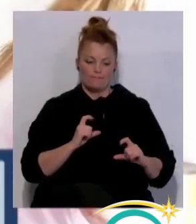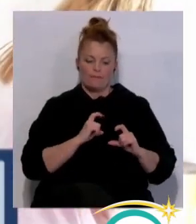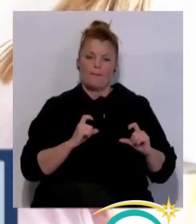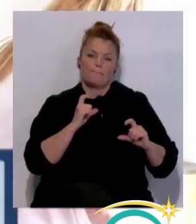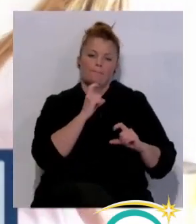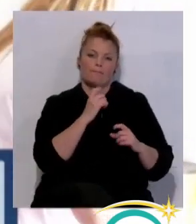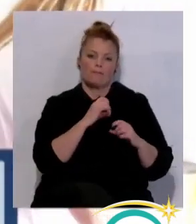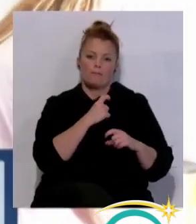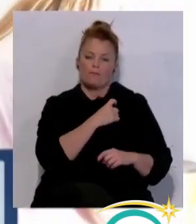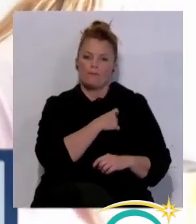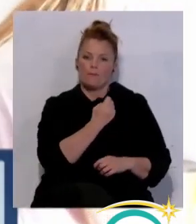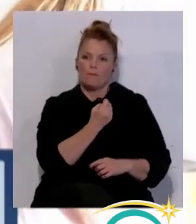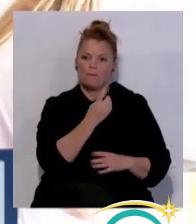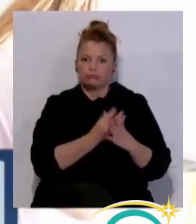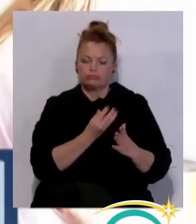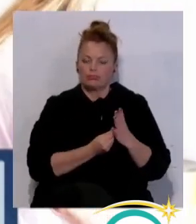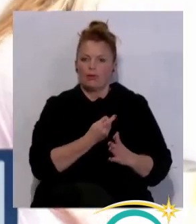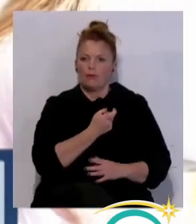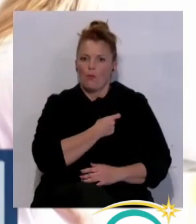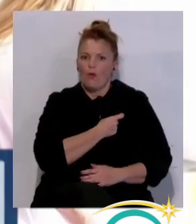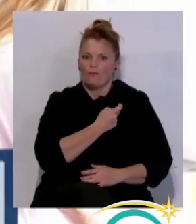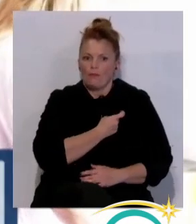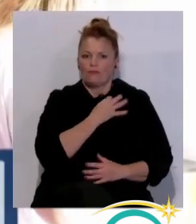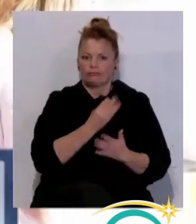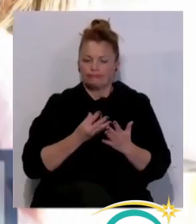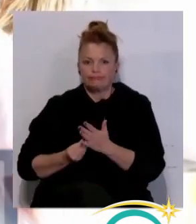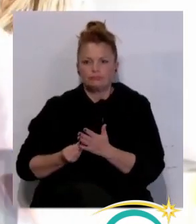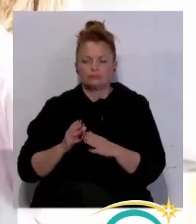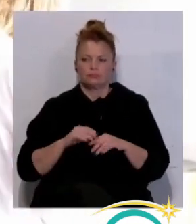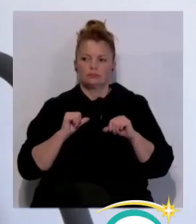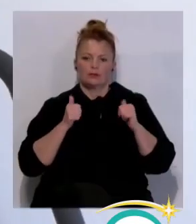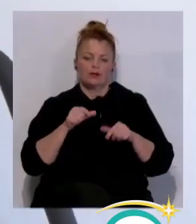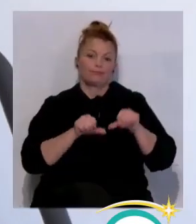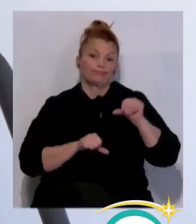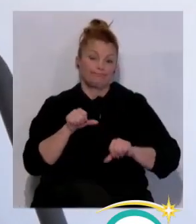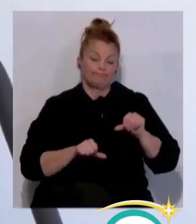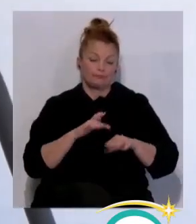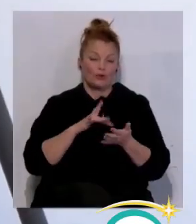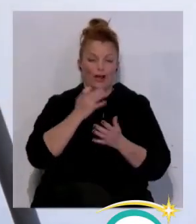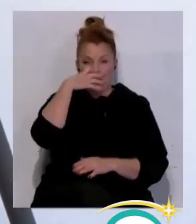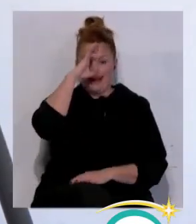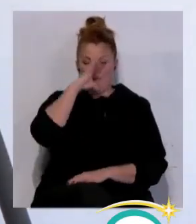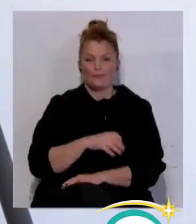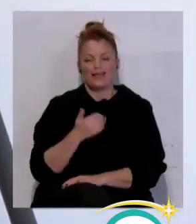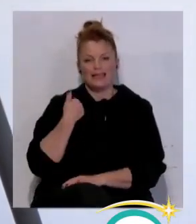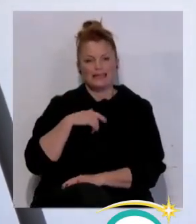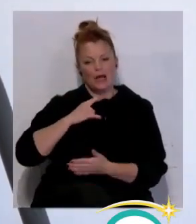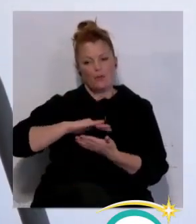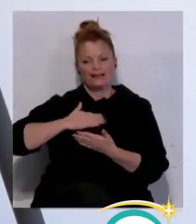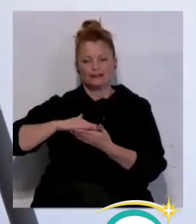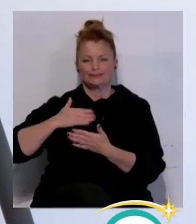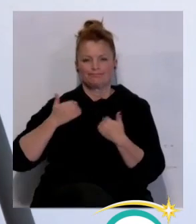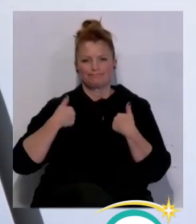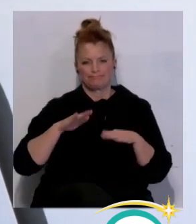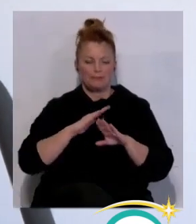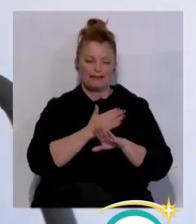cambiarla porque empezó a fallar y bueno, y por eso me tuvieron que intervenir en enero. O sea, llevo ya unos cuantos mesecillos.